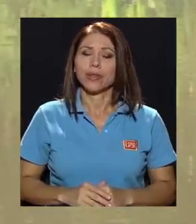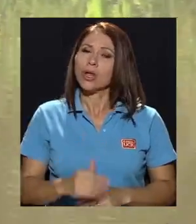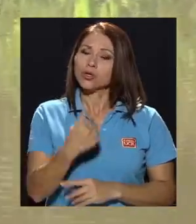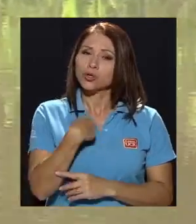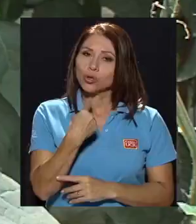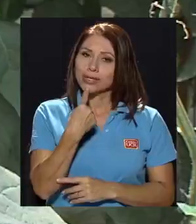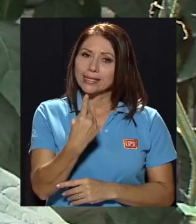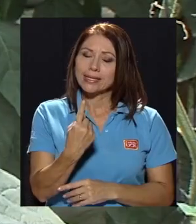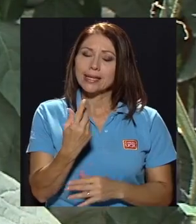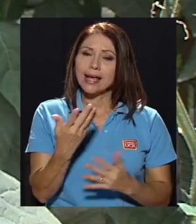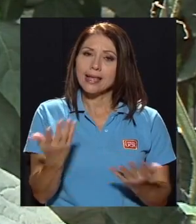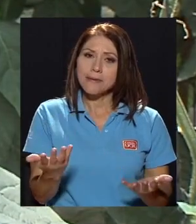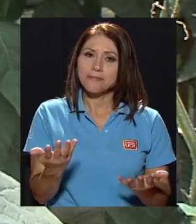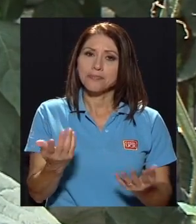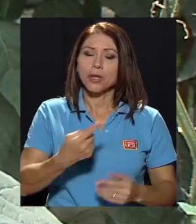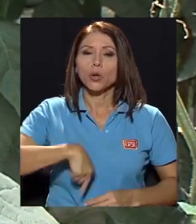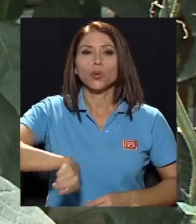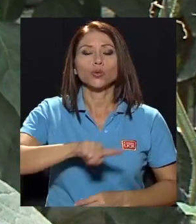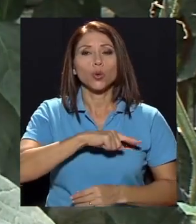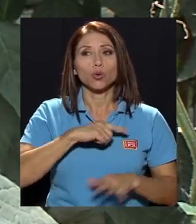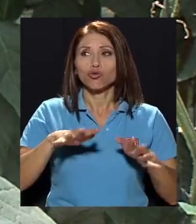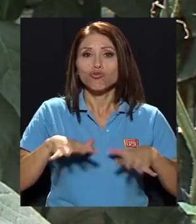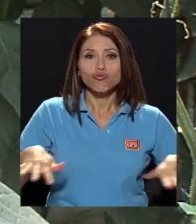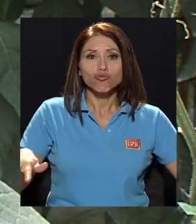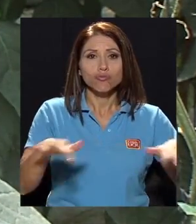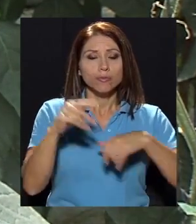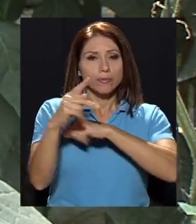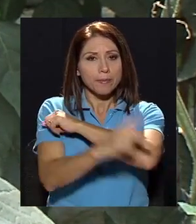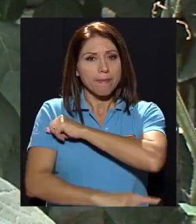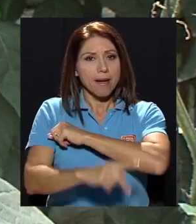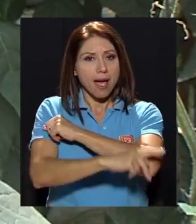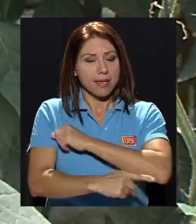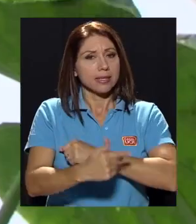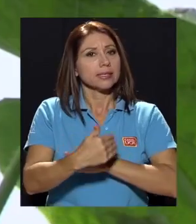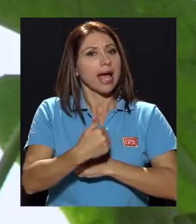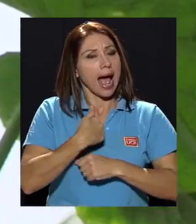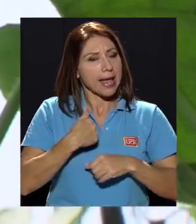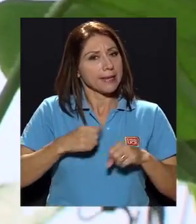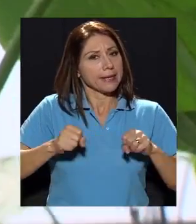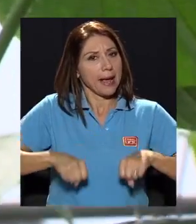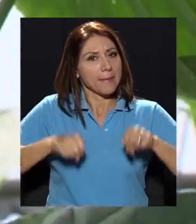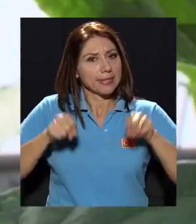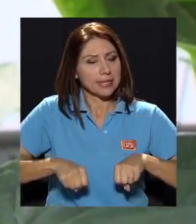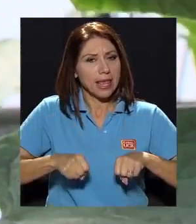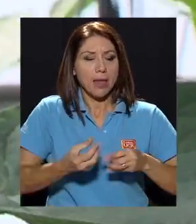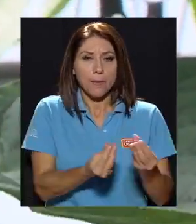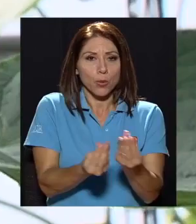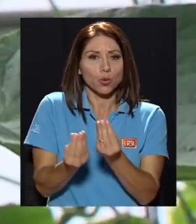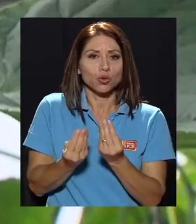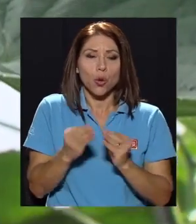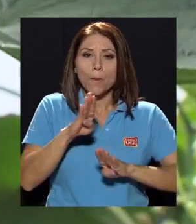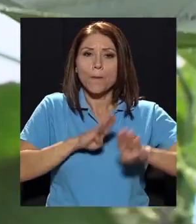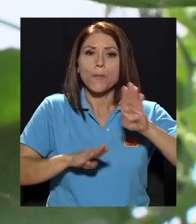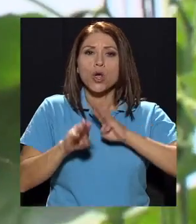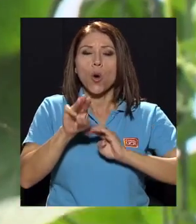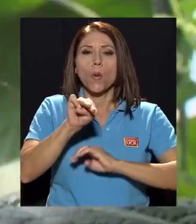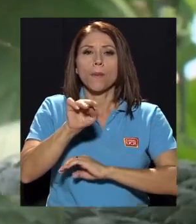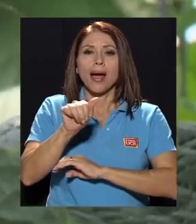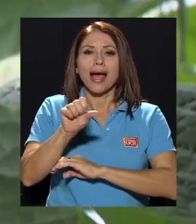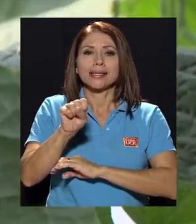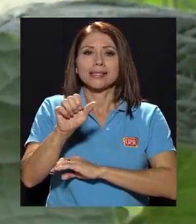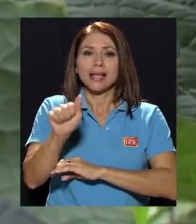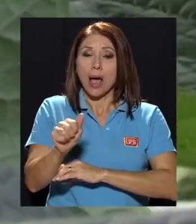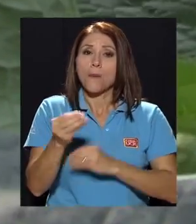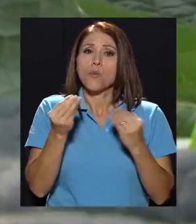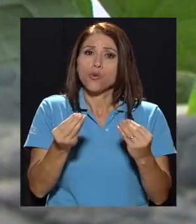Yo diría que tenemos un país en donde hay una capacidad de producción de biomasa muy alta. Hay de hecho muchísima